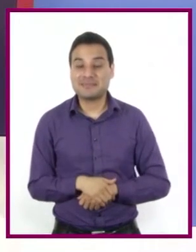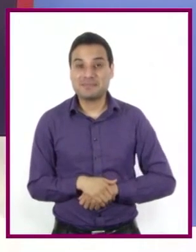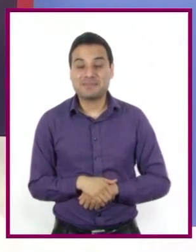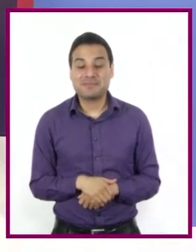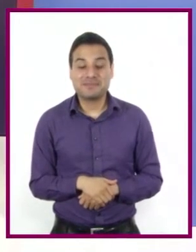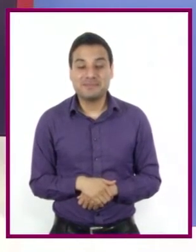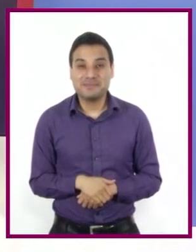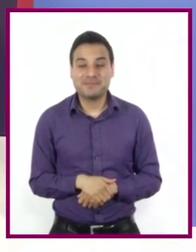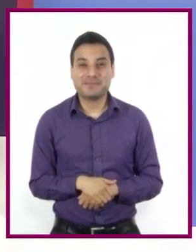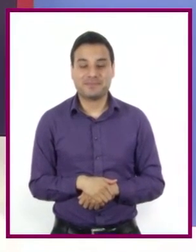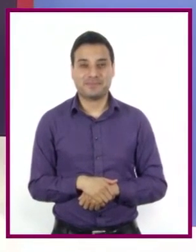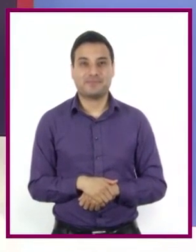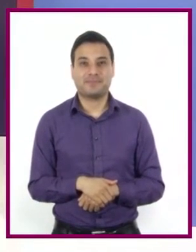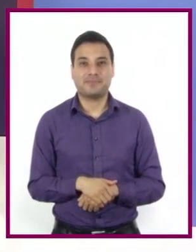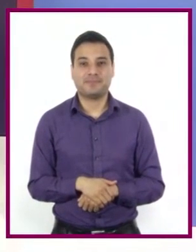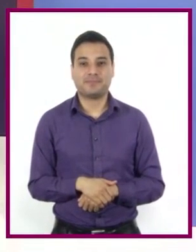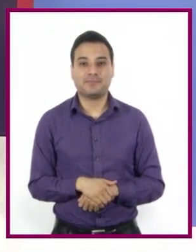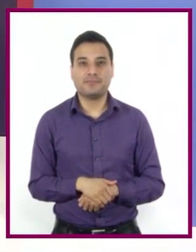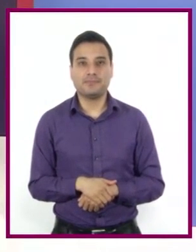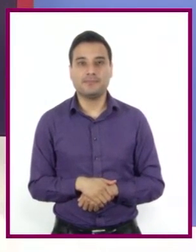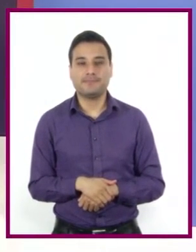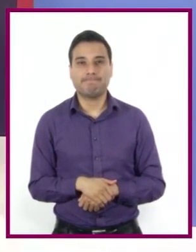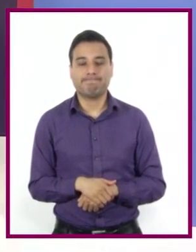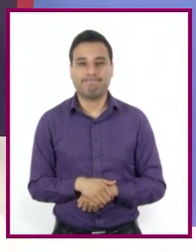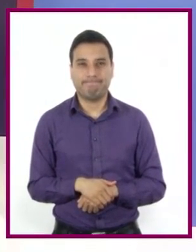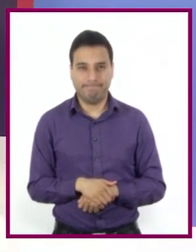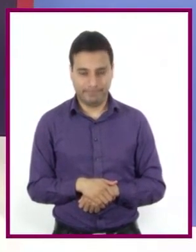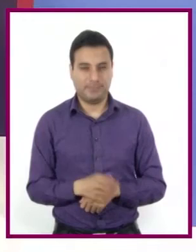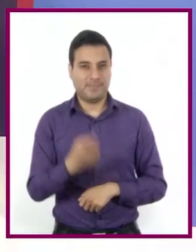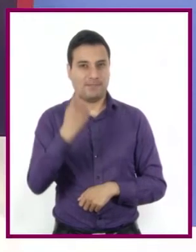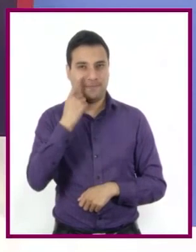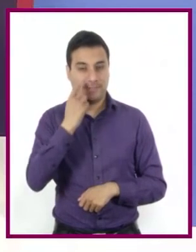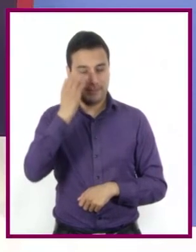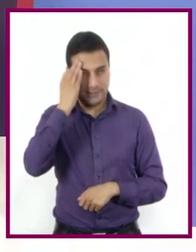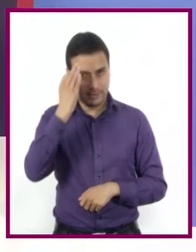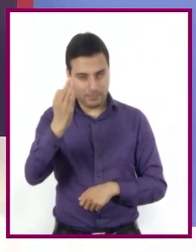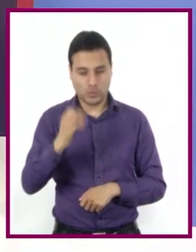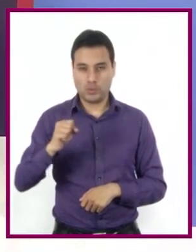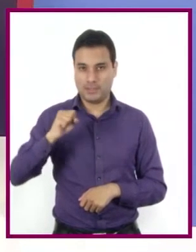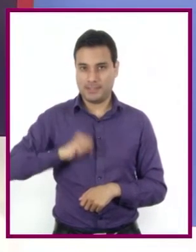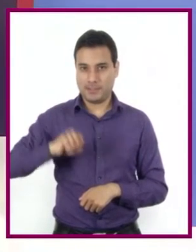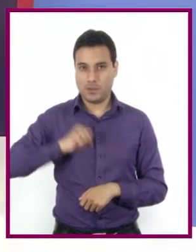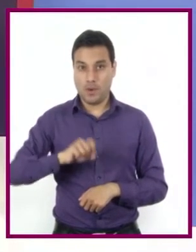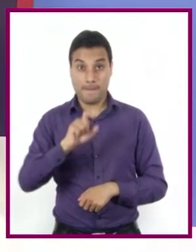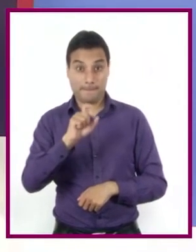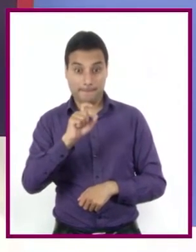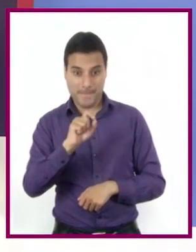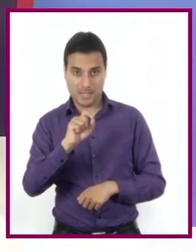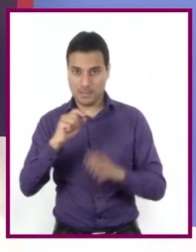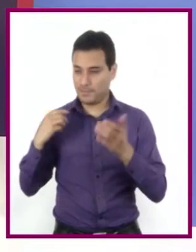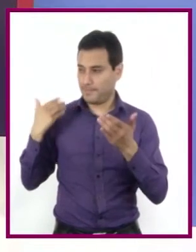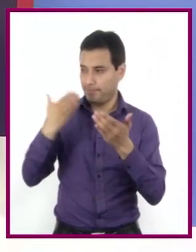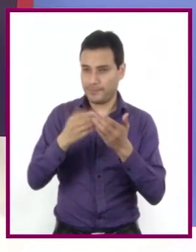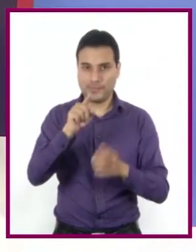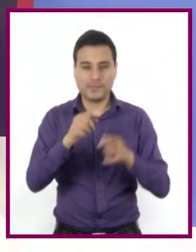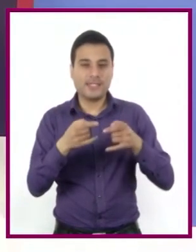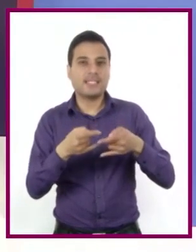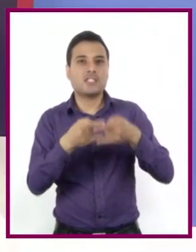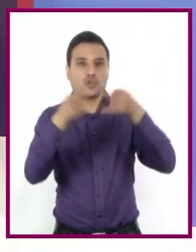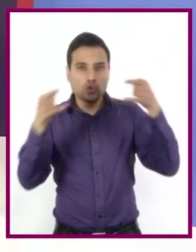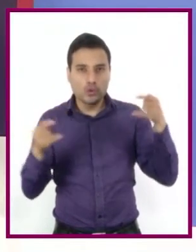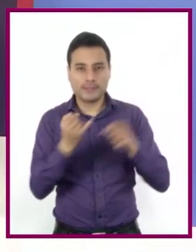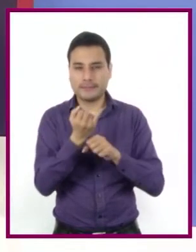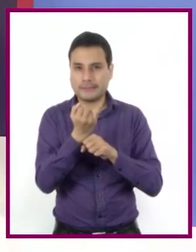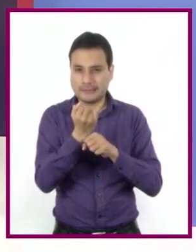casa, profesora? Retoma la época que va del siglo XX hasta nuestros días. Analiza su historia,